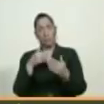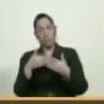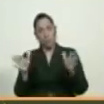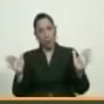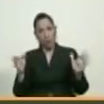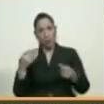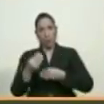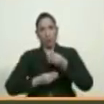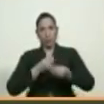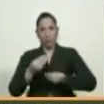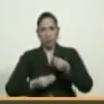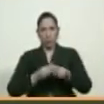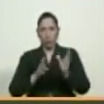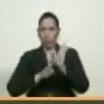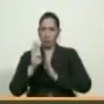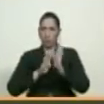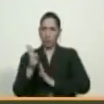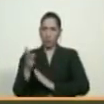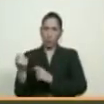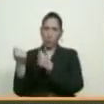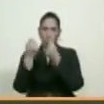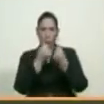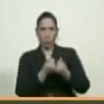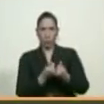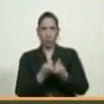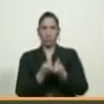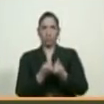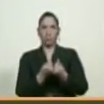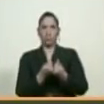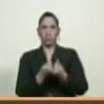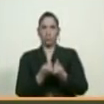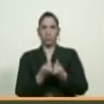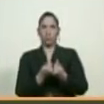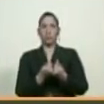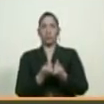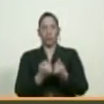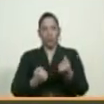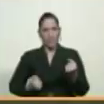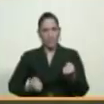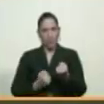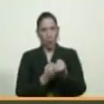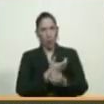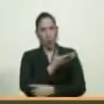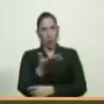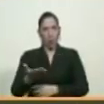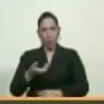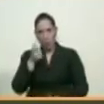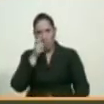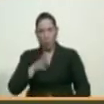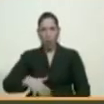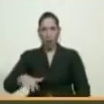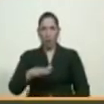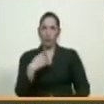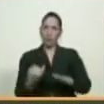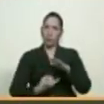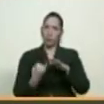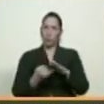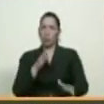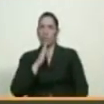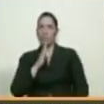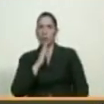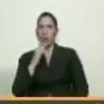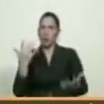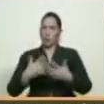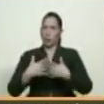haciendo para el desarrollo de nuestra economía y contamos con el apoyo del pueblo, de las instituciones bancarias, de la